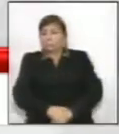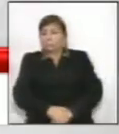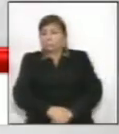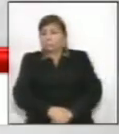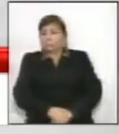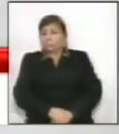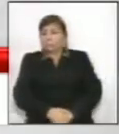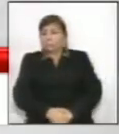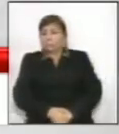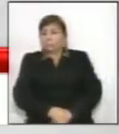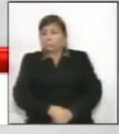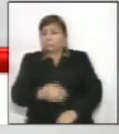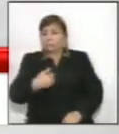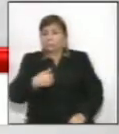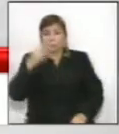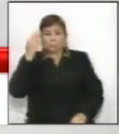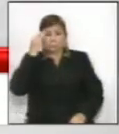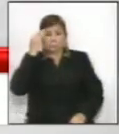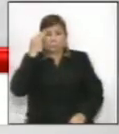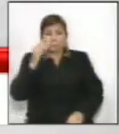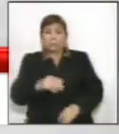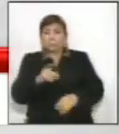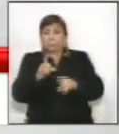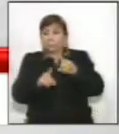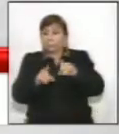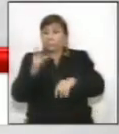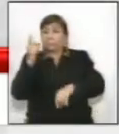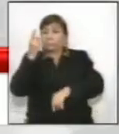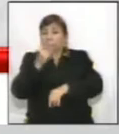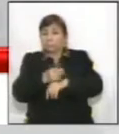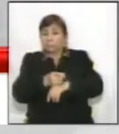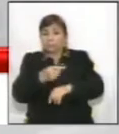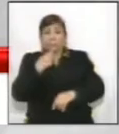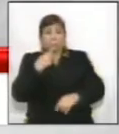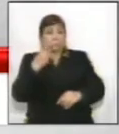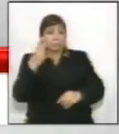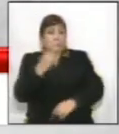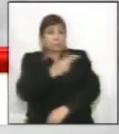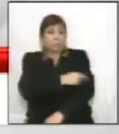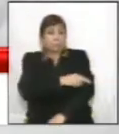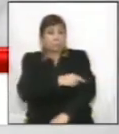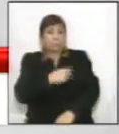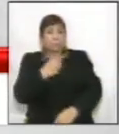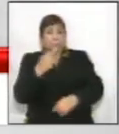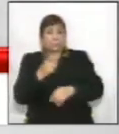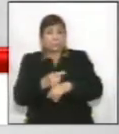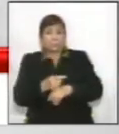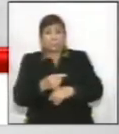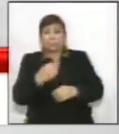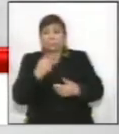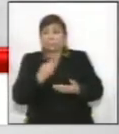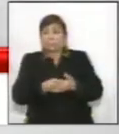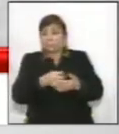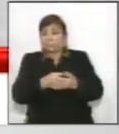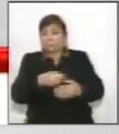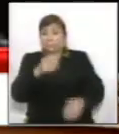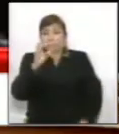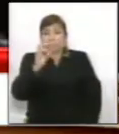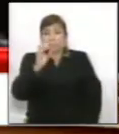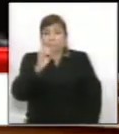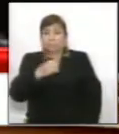tomado conocimiento algunas denuncias que dicen que esos hospitales temporales le están costando